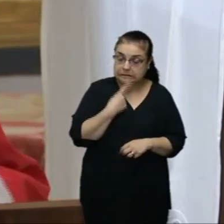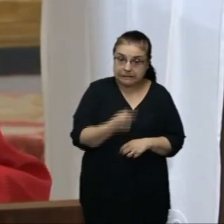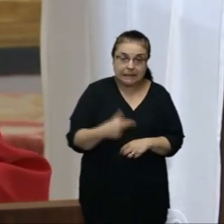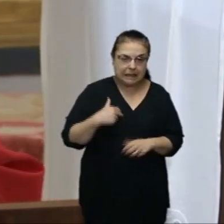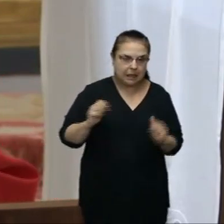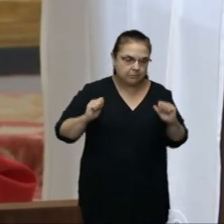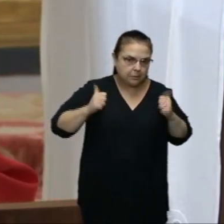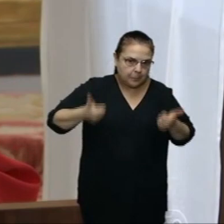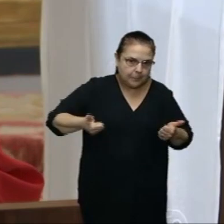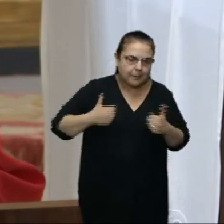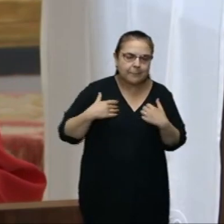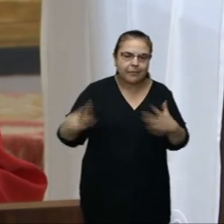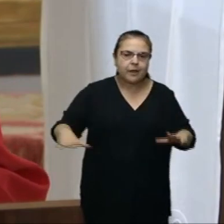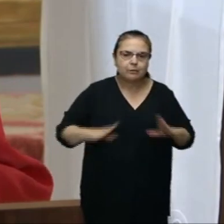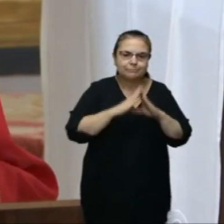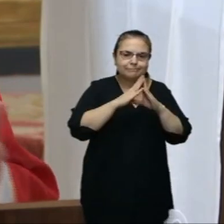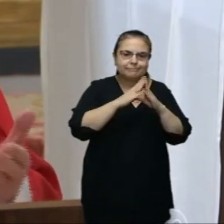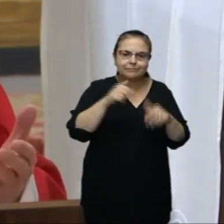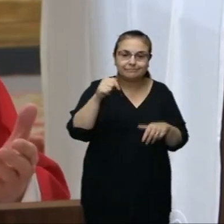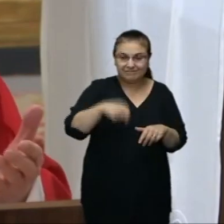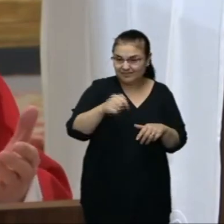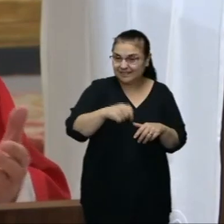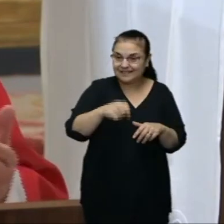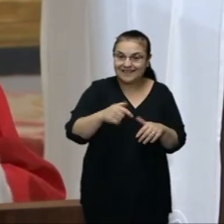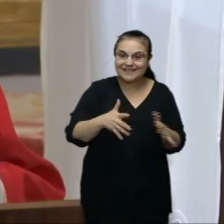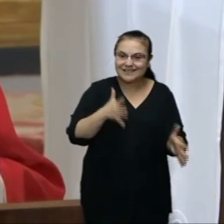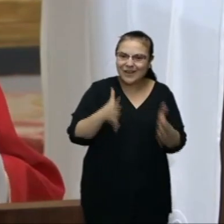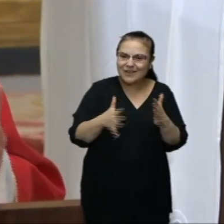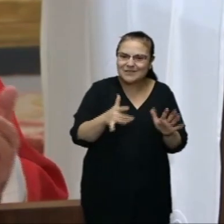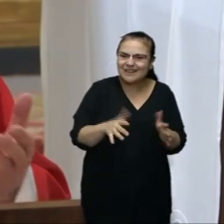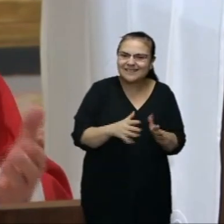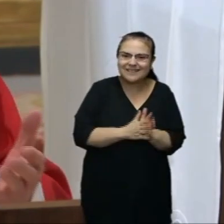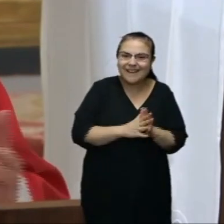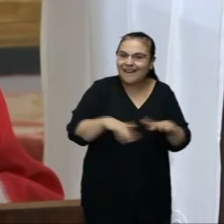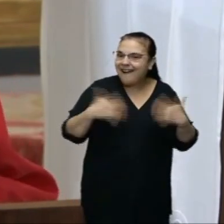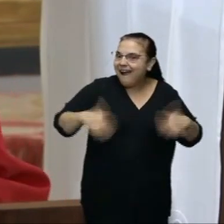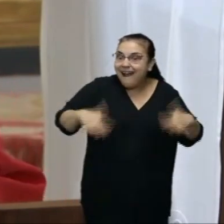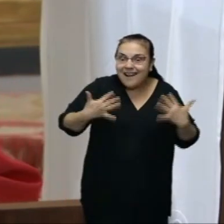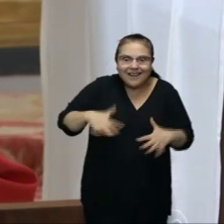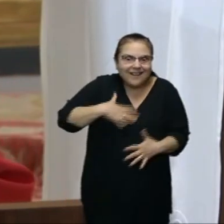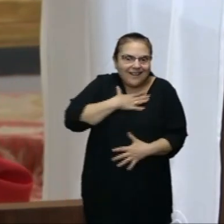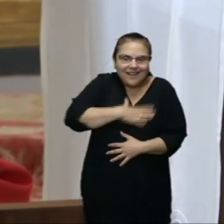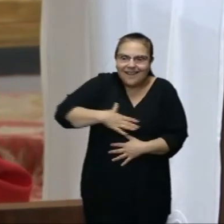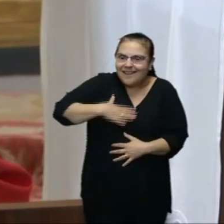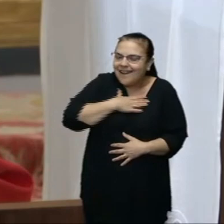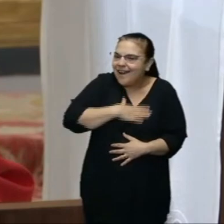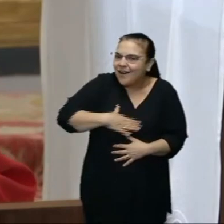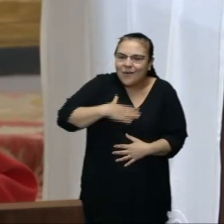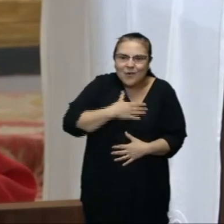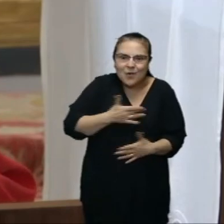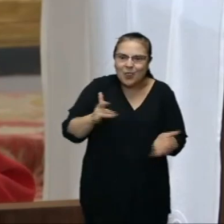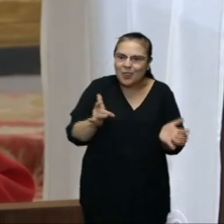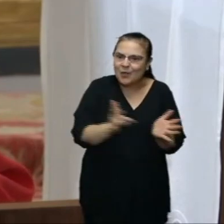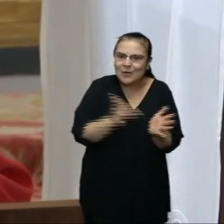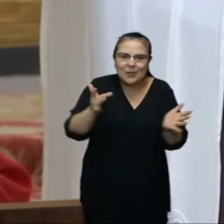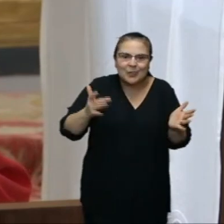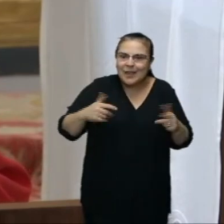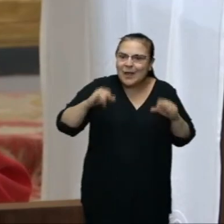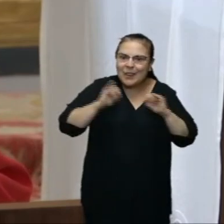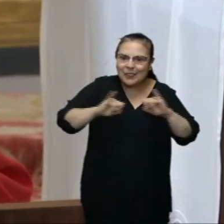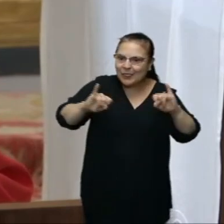empezar la Eucaristía, que en estos días de alegría, en estos días de gozo, en estos días en que